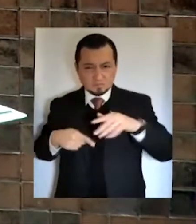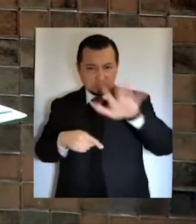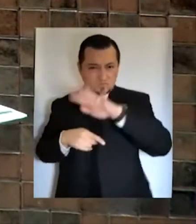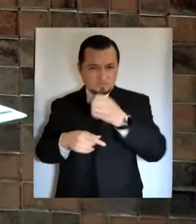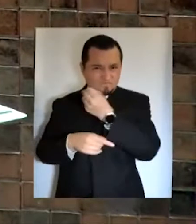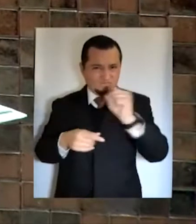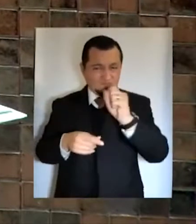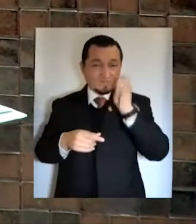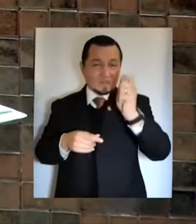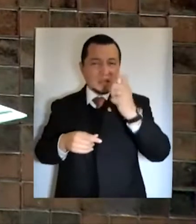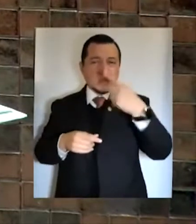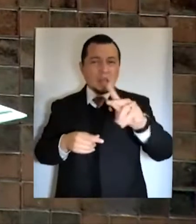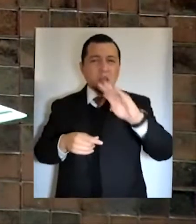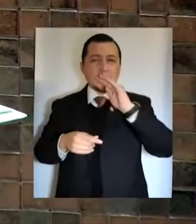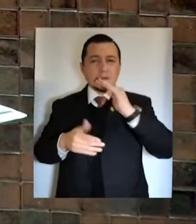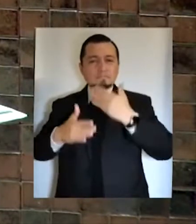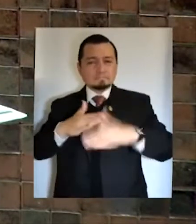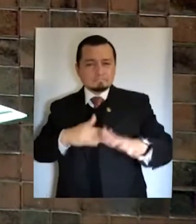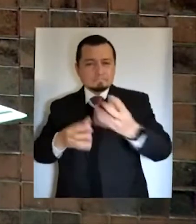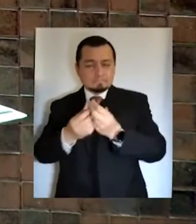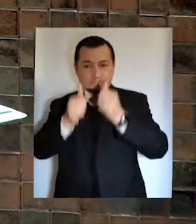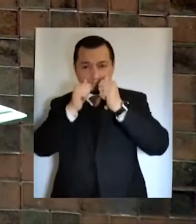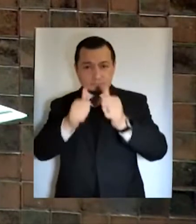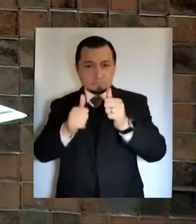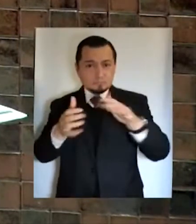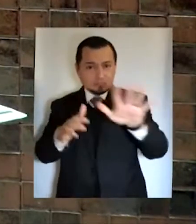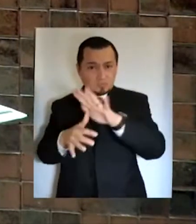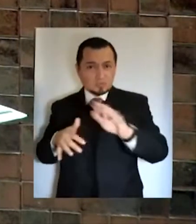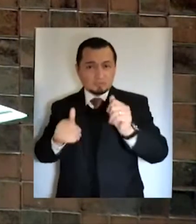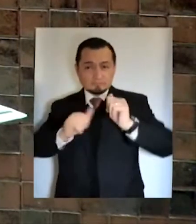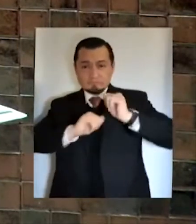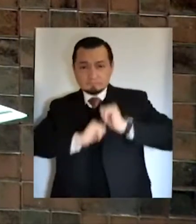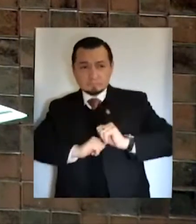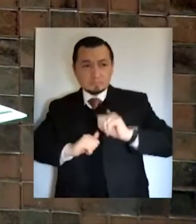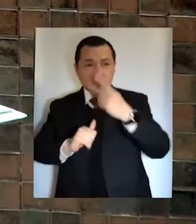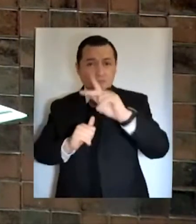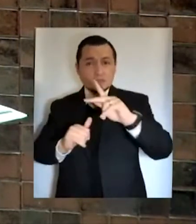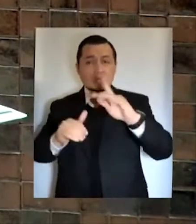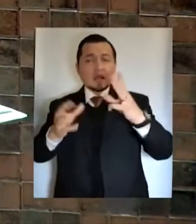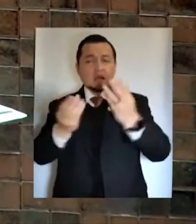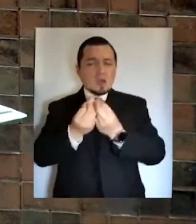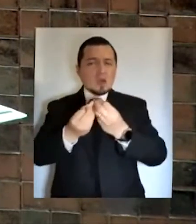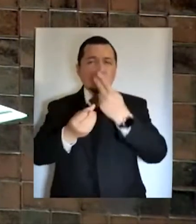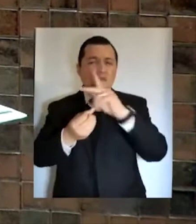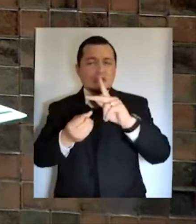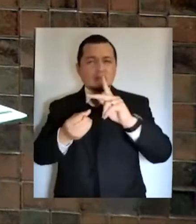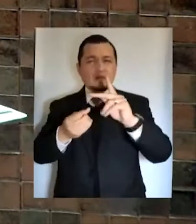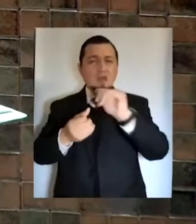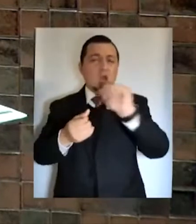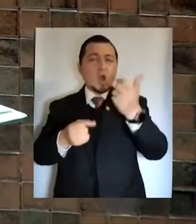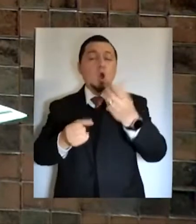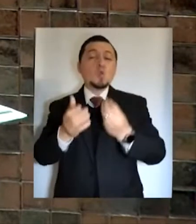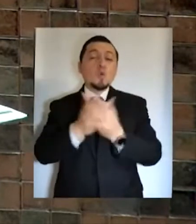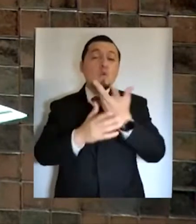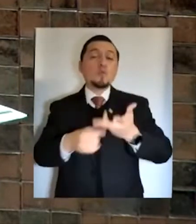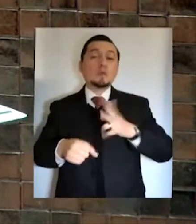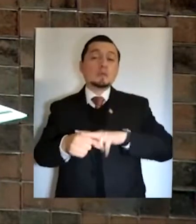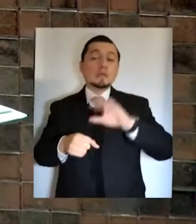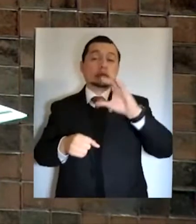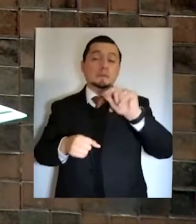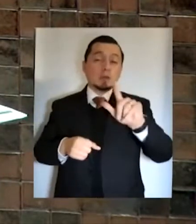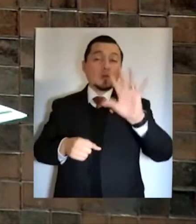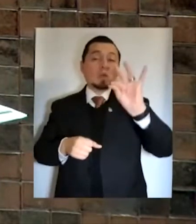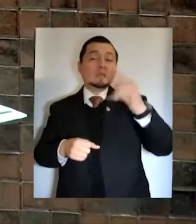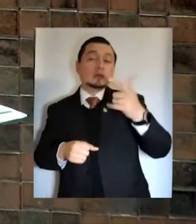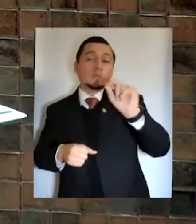Materno Infantil. Pusimos en marcha la primera etapa de la remodelación del área de urgencias de adultos y urgencias de pediatría en el nuevo hospital civil. Con 47.25